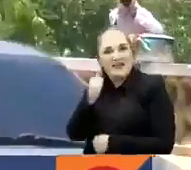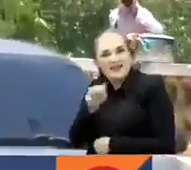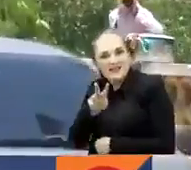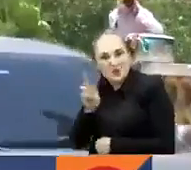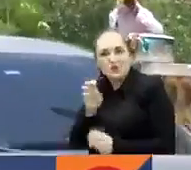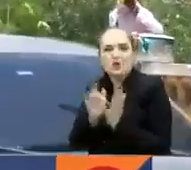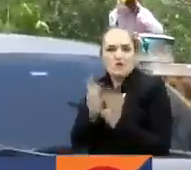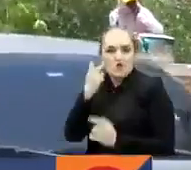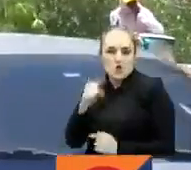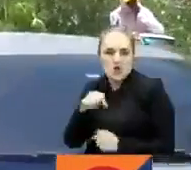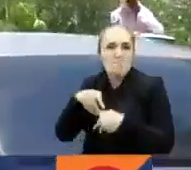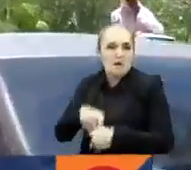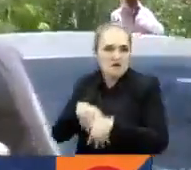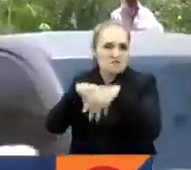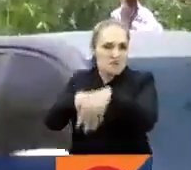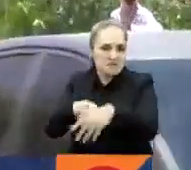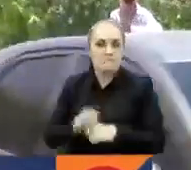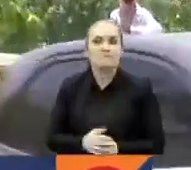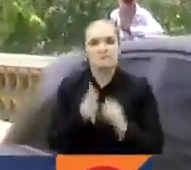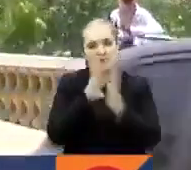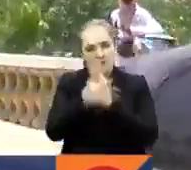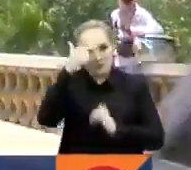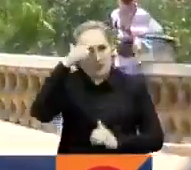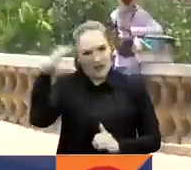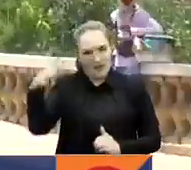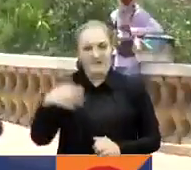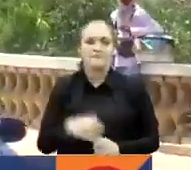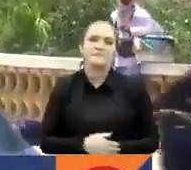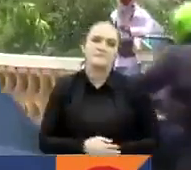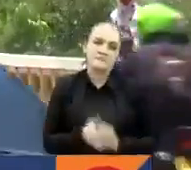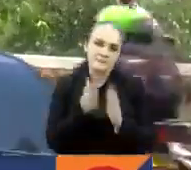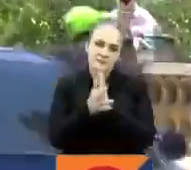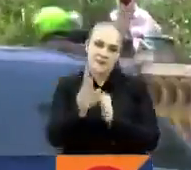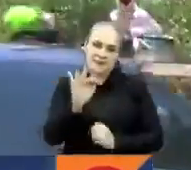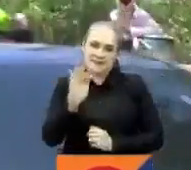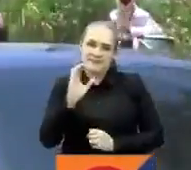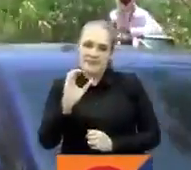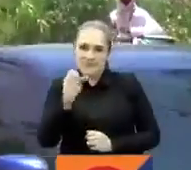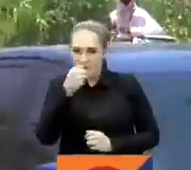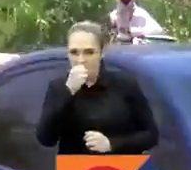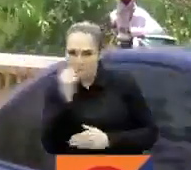despido con esta información desde La Heroica. Jeyba Camilo Pinzón, RTVC Noticias Conectados 24/7.